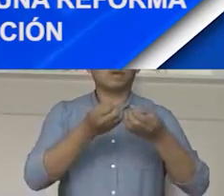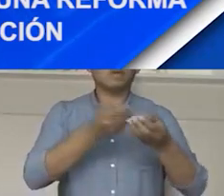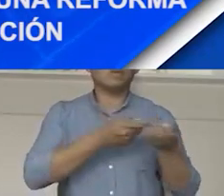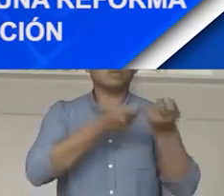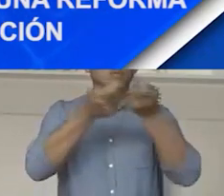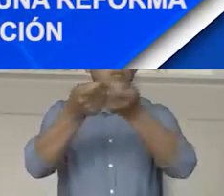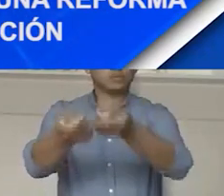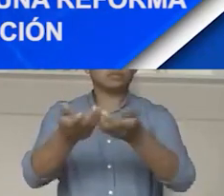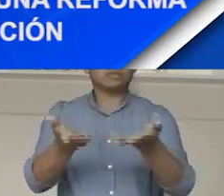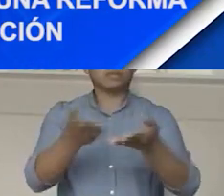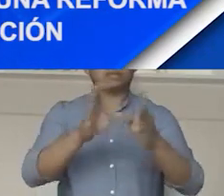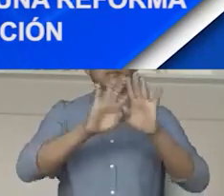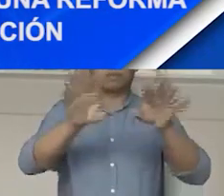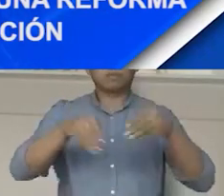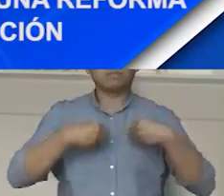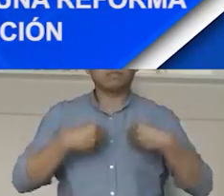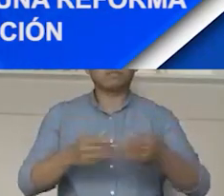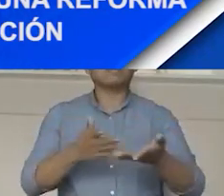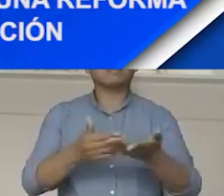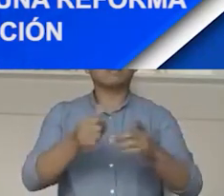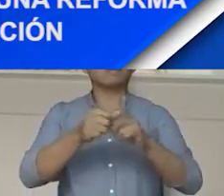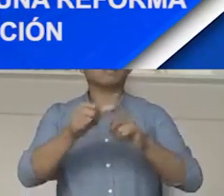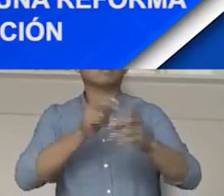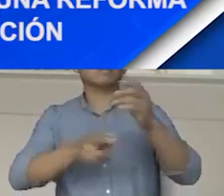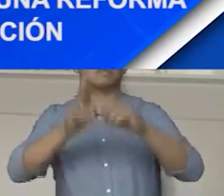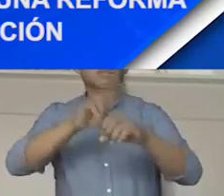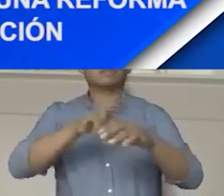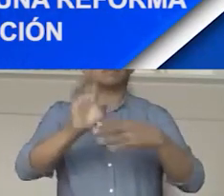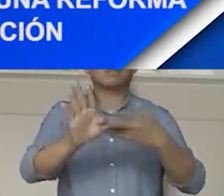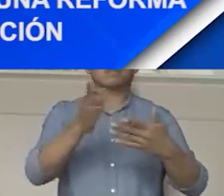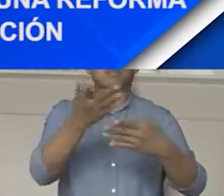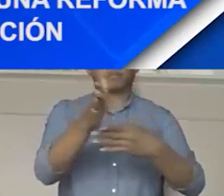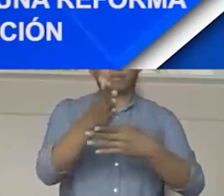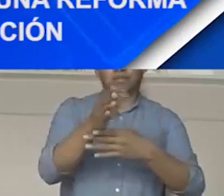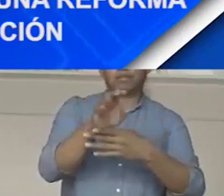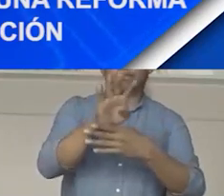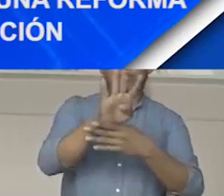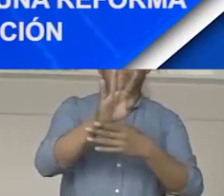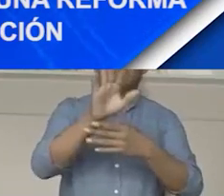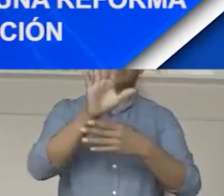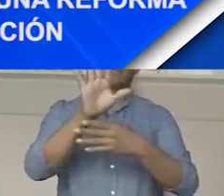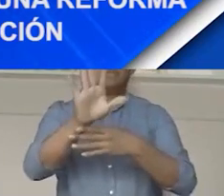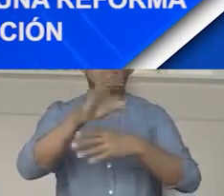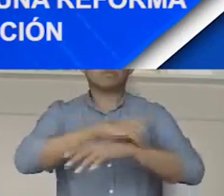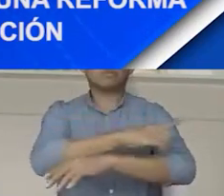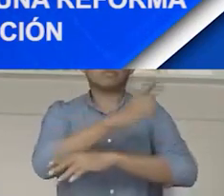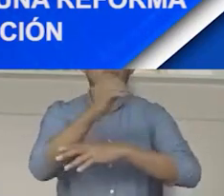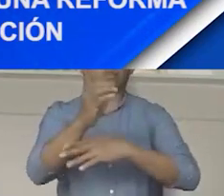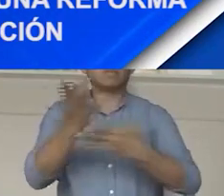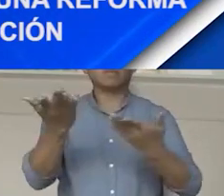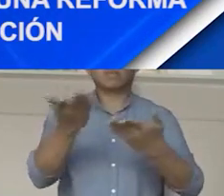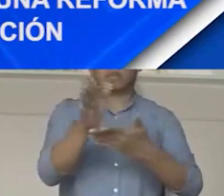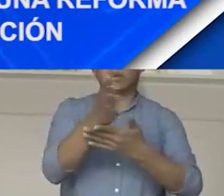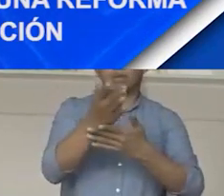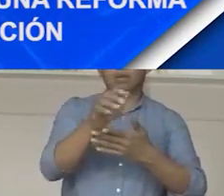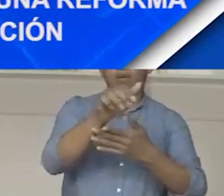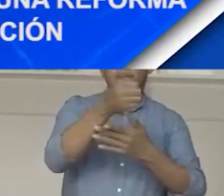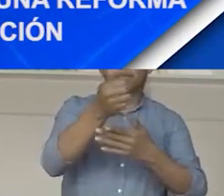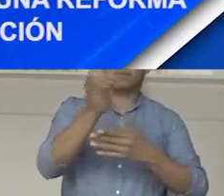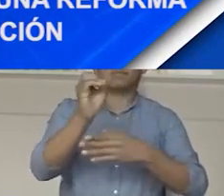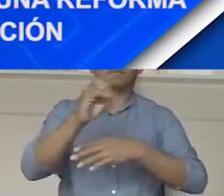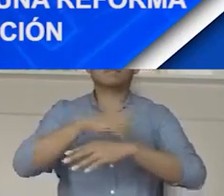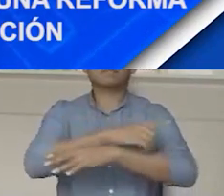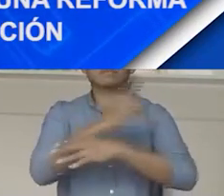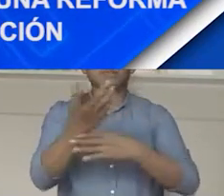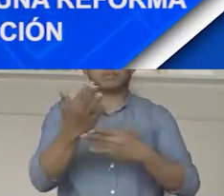para su aprobación definitiva a la Corte Plena más tardar en los primeros 45 días dentro de un plazo de 60